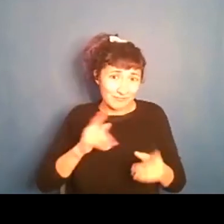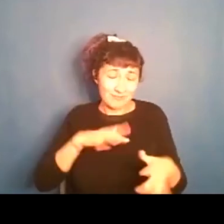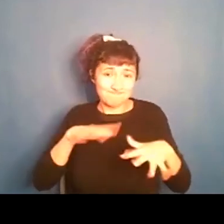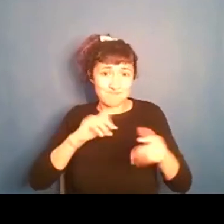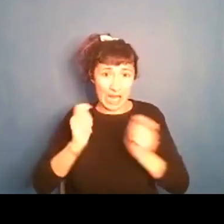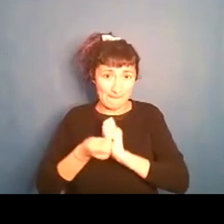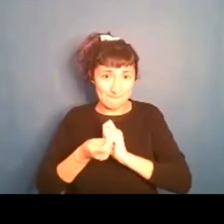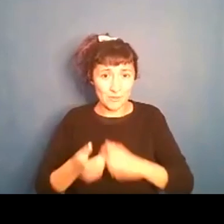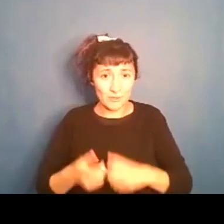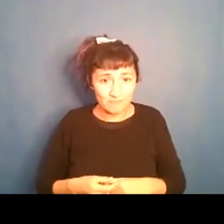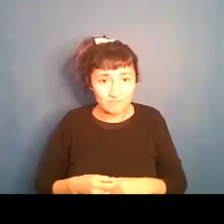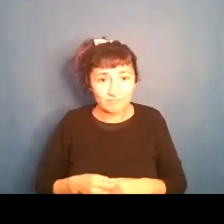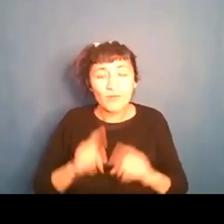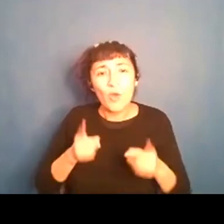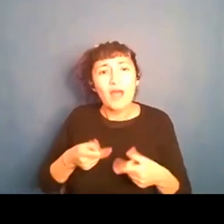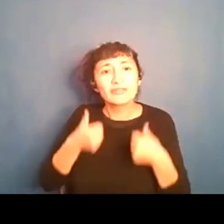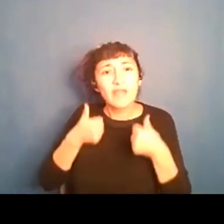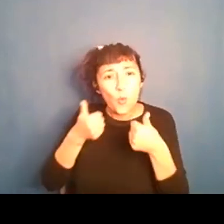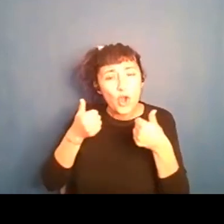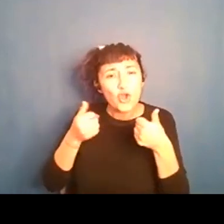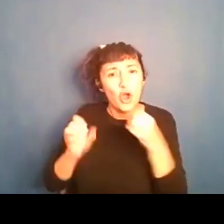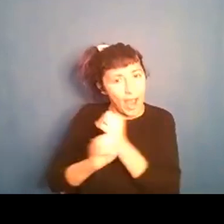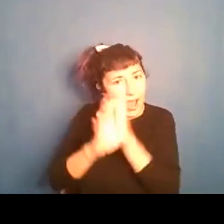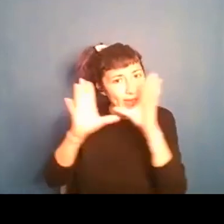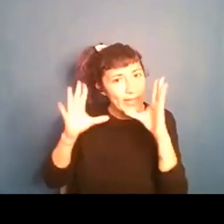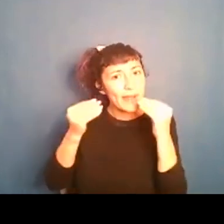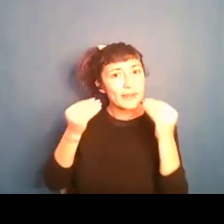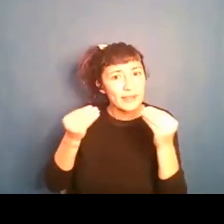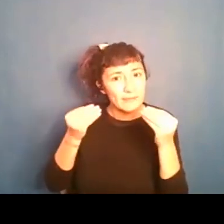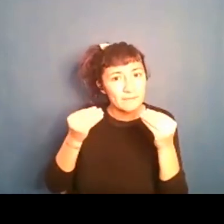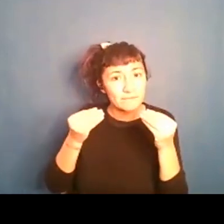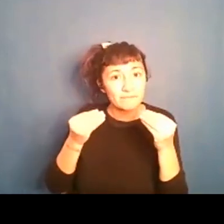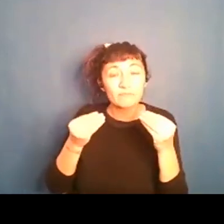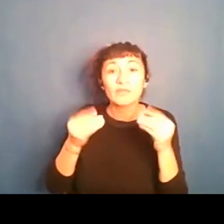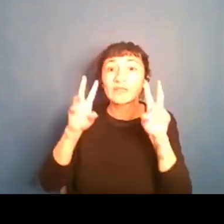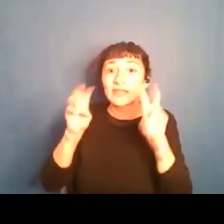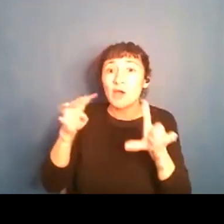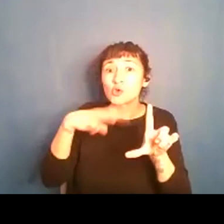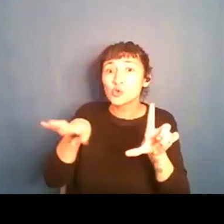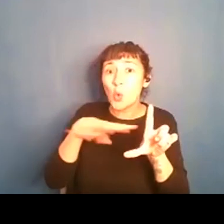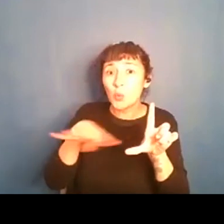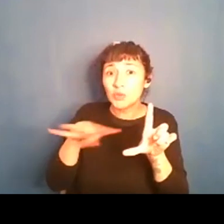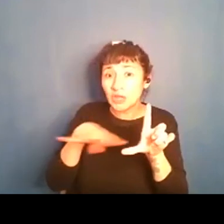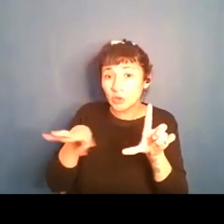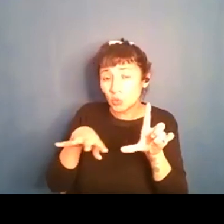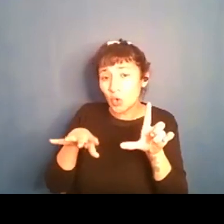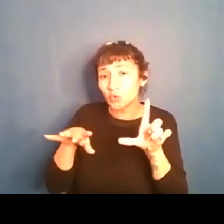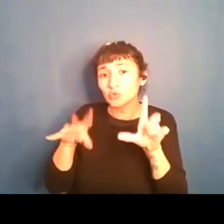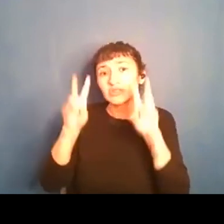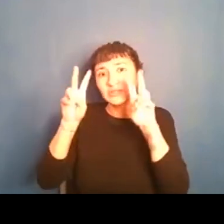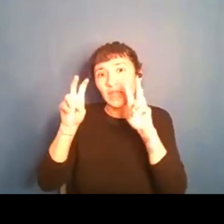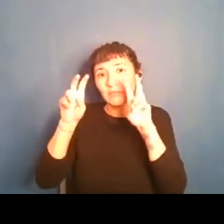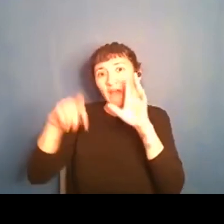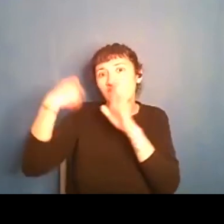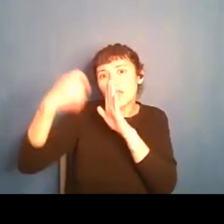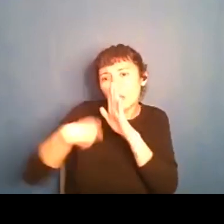Igual está bueno por ahí aclarar que el hecho de que haya subtítulos en los materiales audiovisuales no quita que